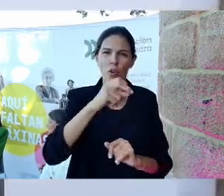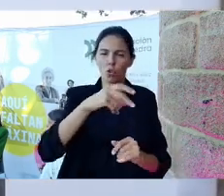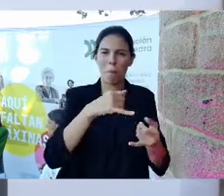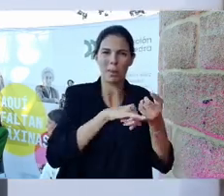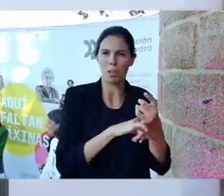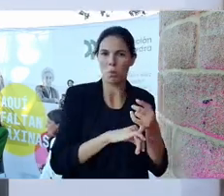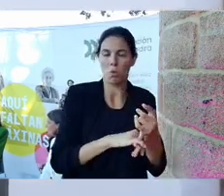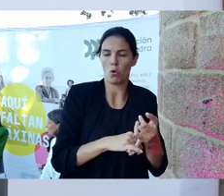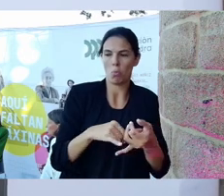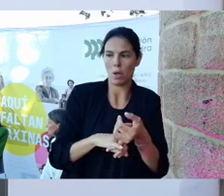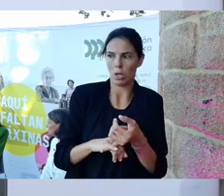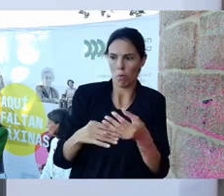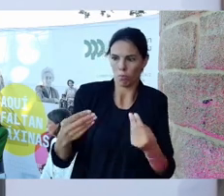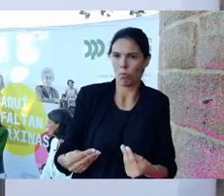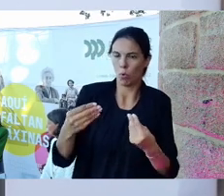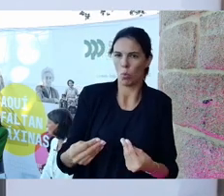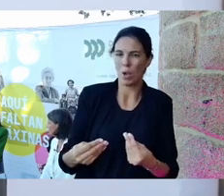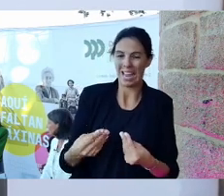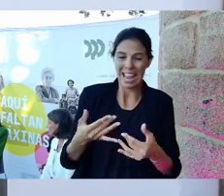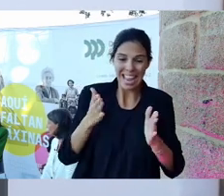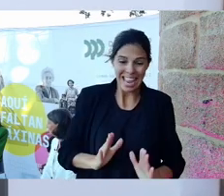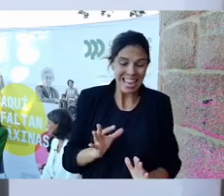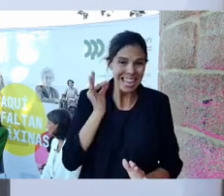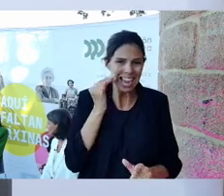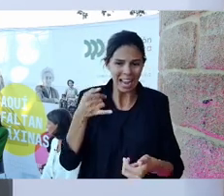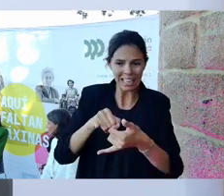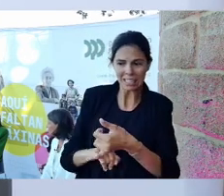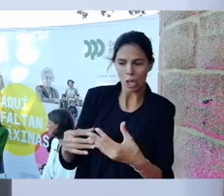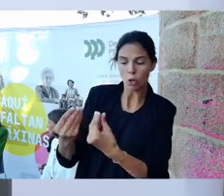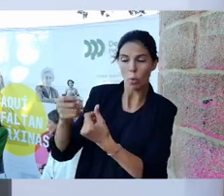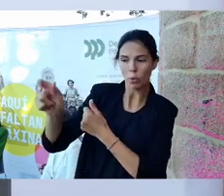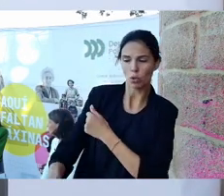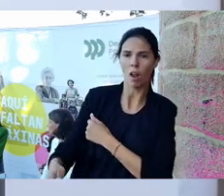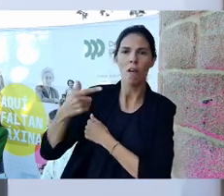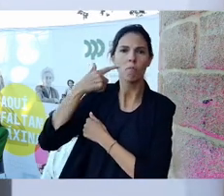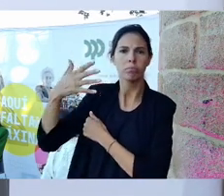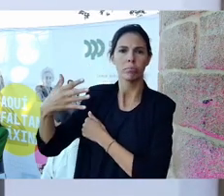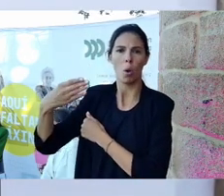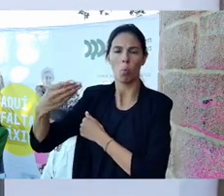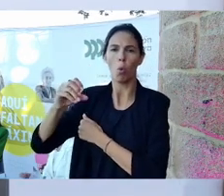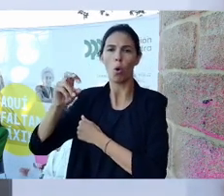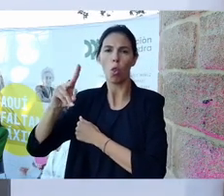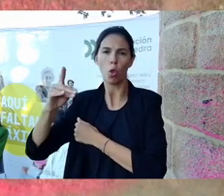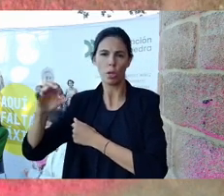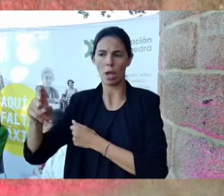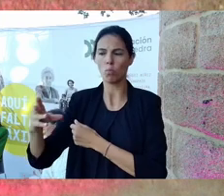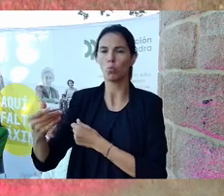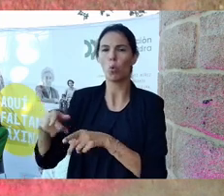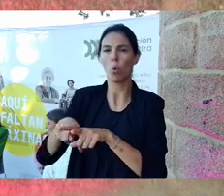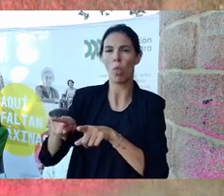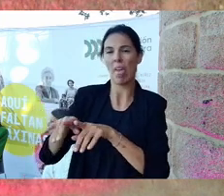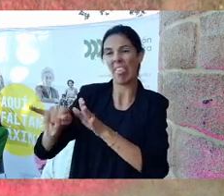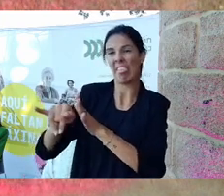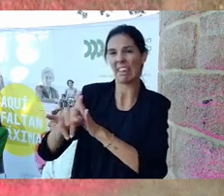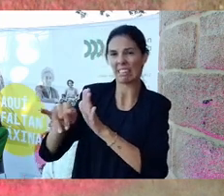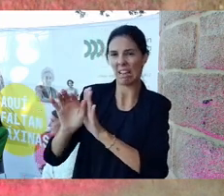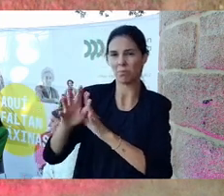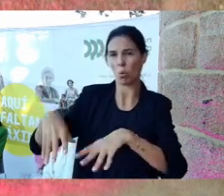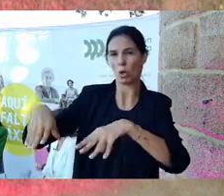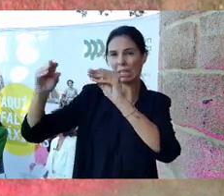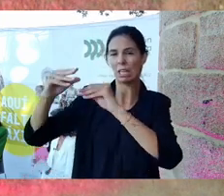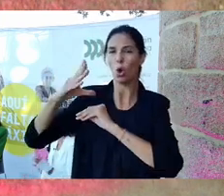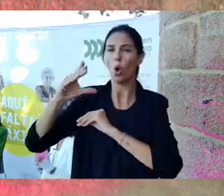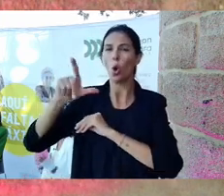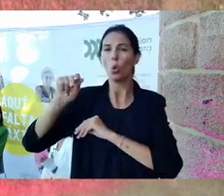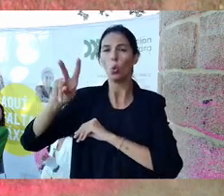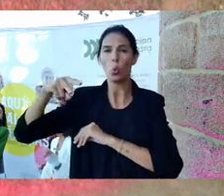un excelente matrimonio casar a su hija con un miembro importante de la casa de Borgoña, muy emparentada con el